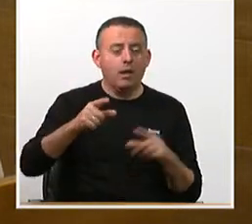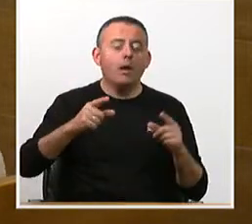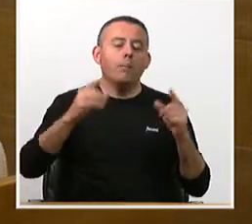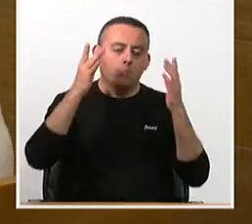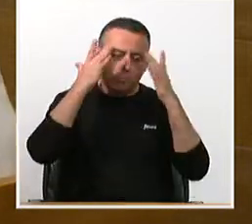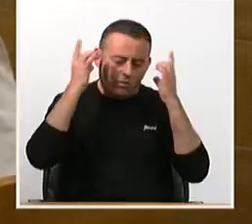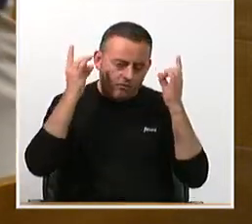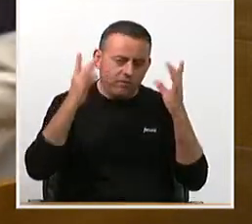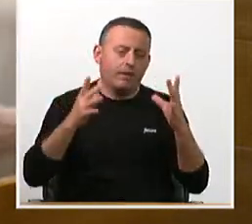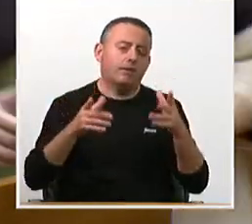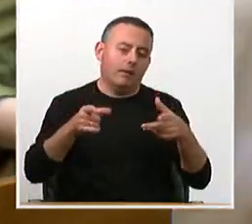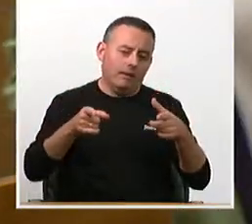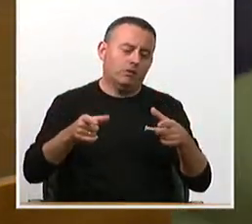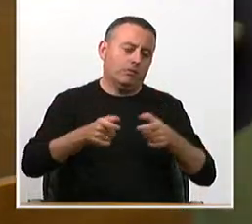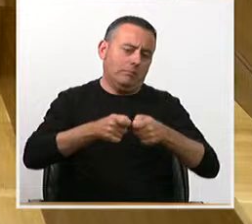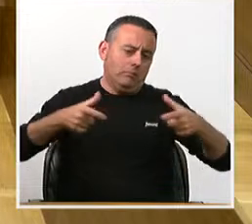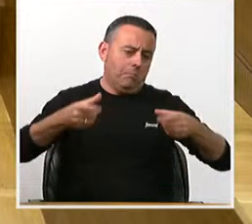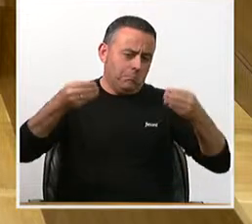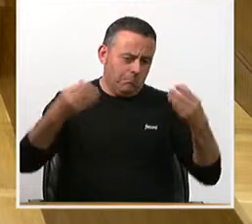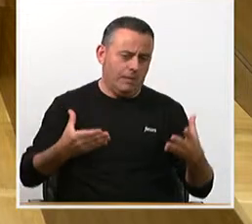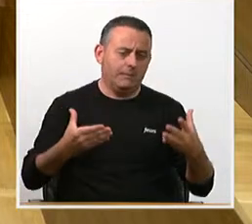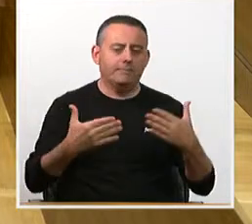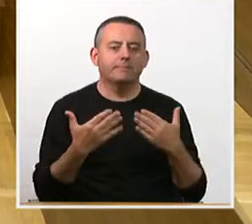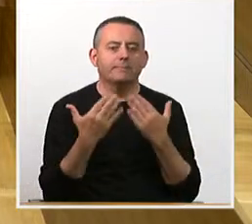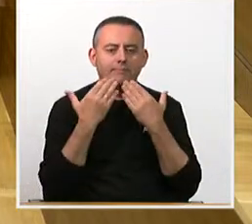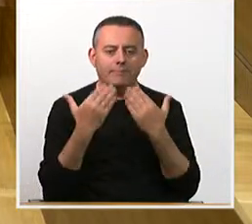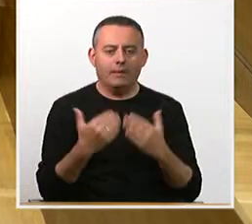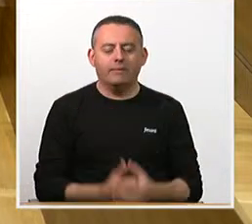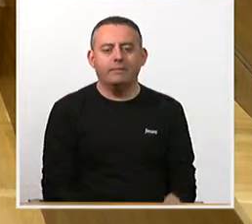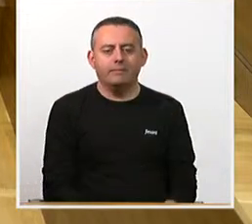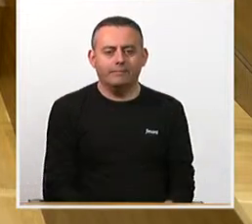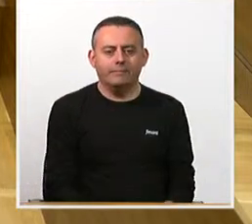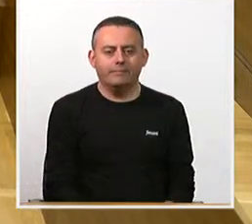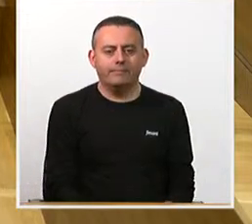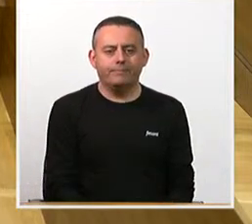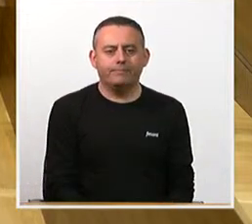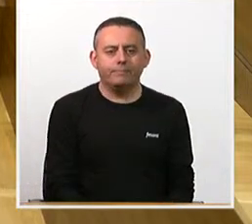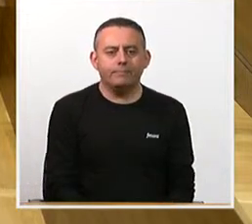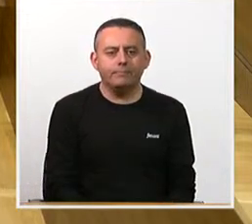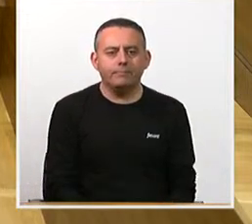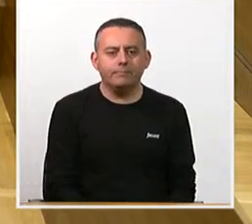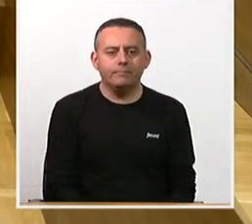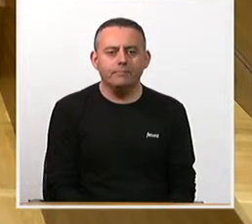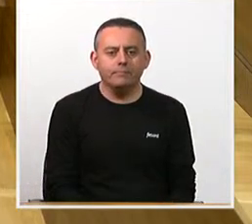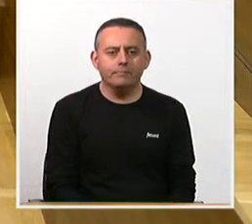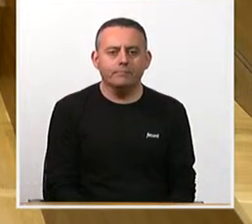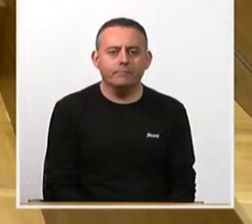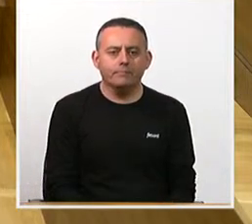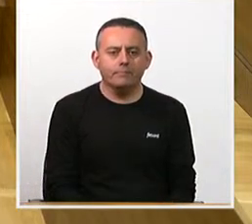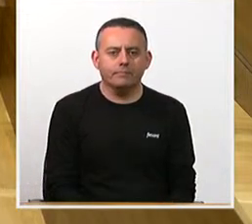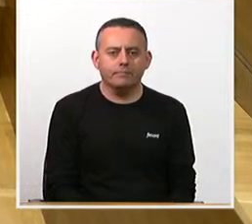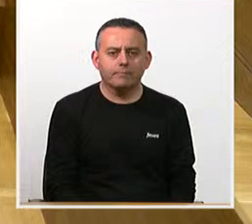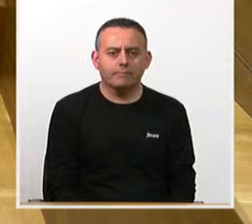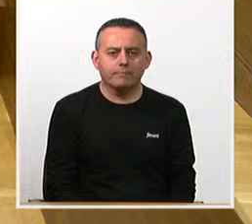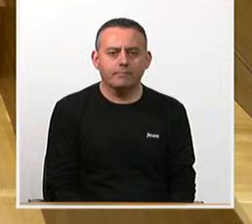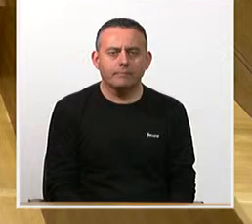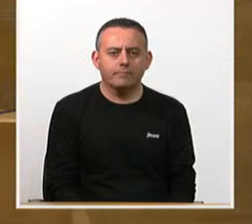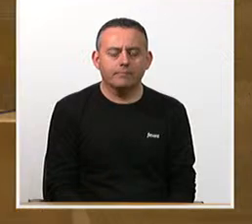Pro Muchas gracias muchas gracias honorable